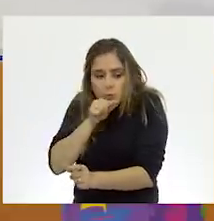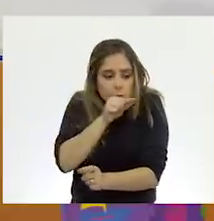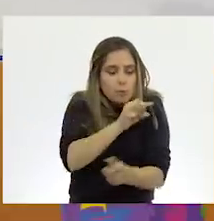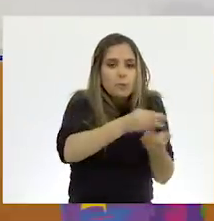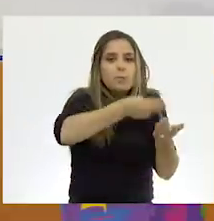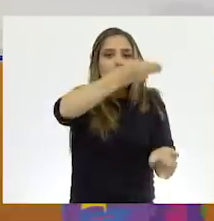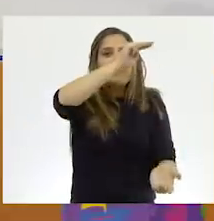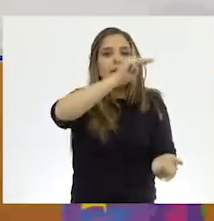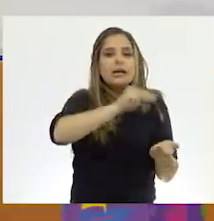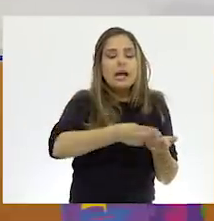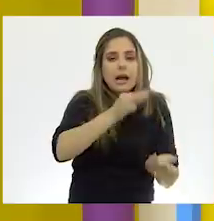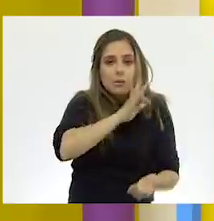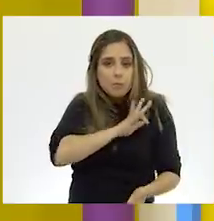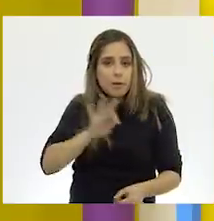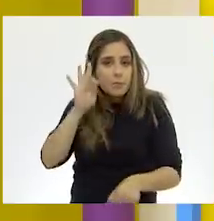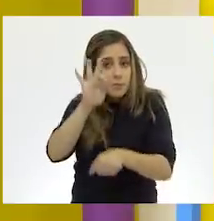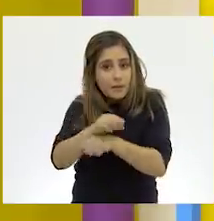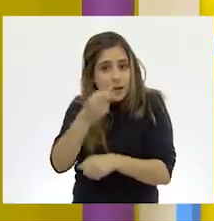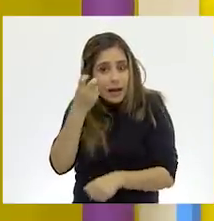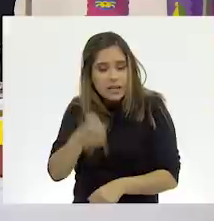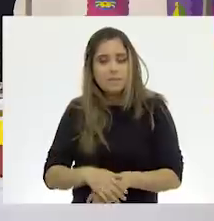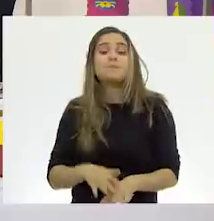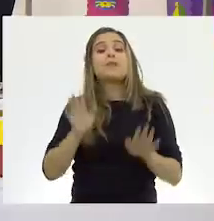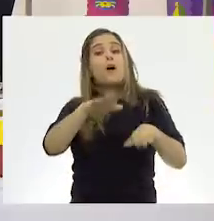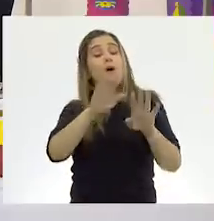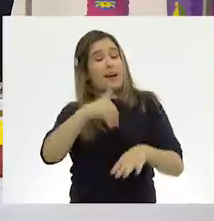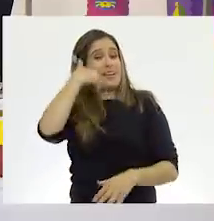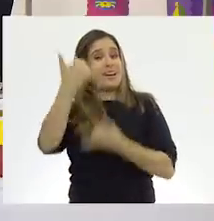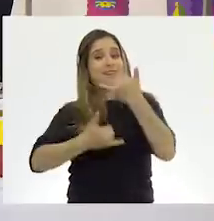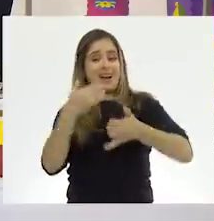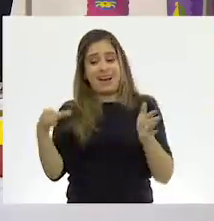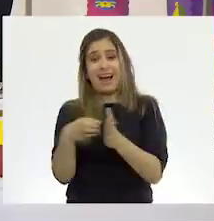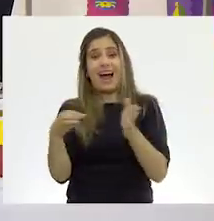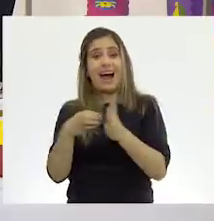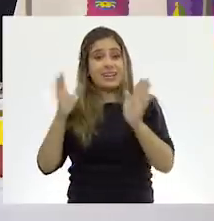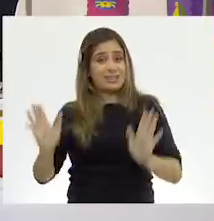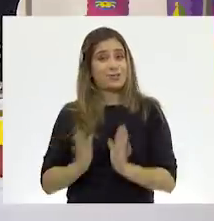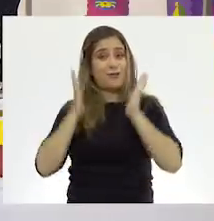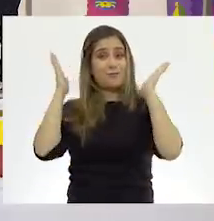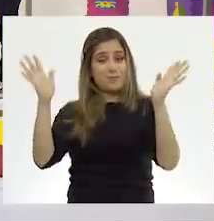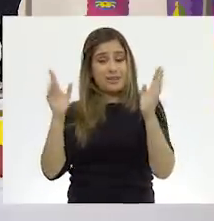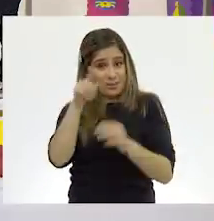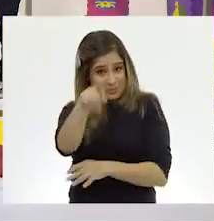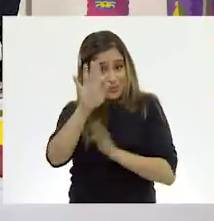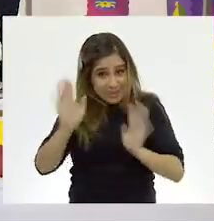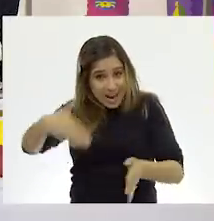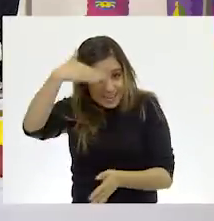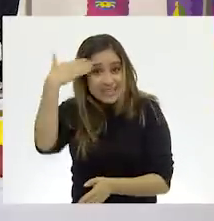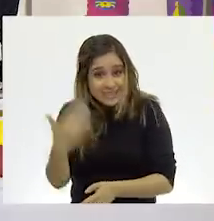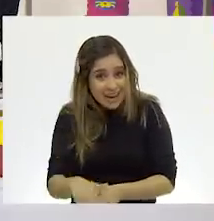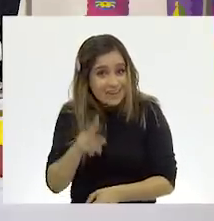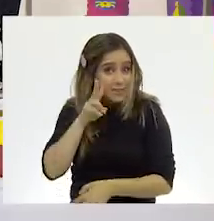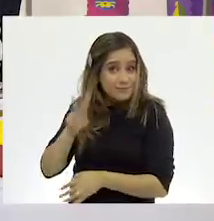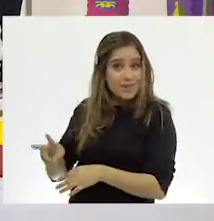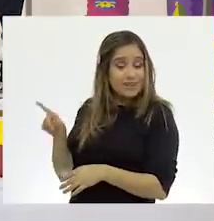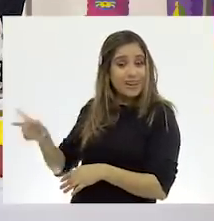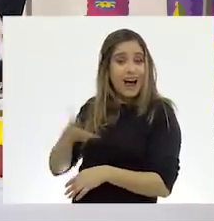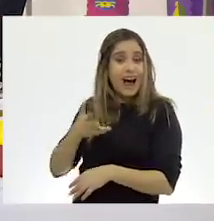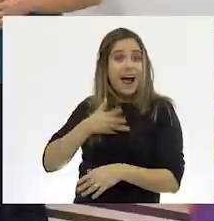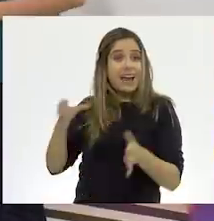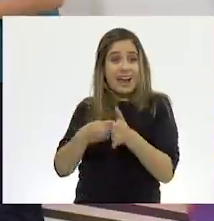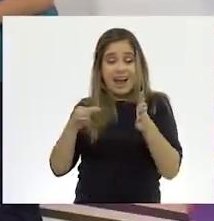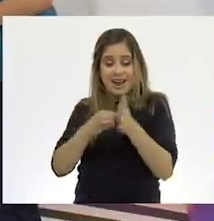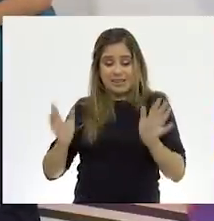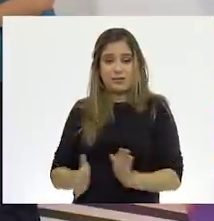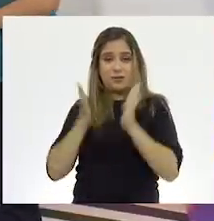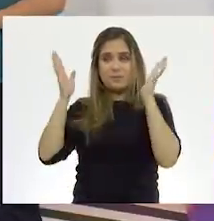caja sorpresa. ¿Cómo es esto de la caja sorpresa? Yo creo que los niños y las niñas ya la vieron, yo creo que desde que empezó la clase. Así es, yo también, y me